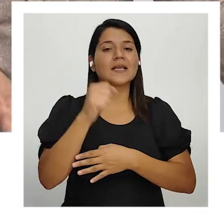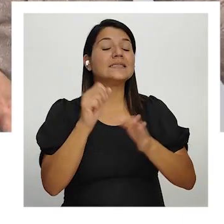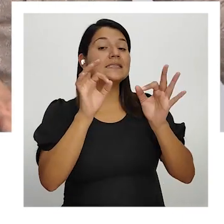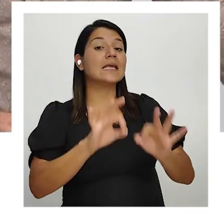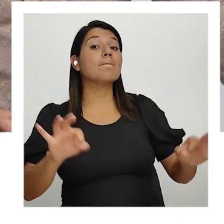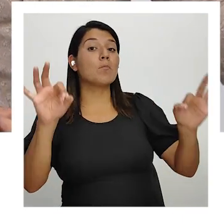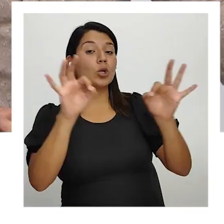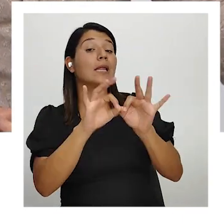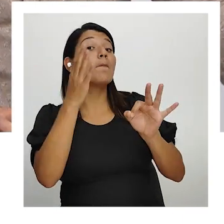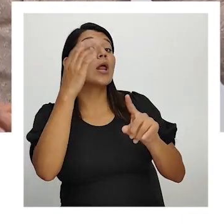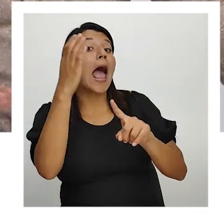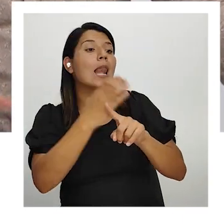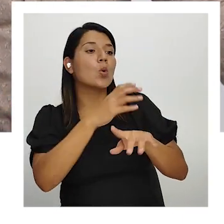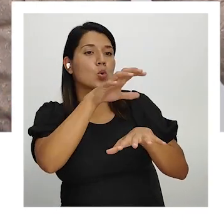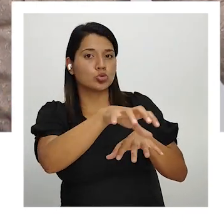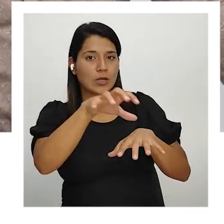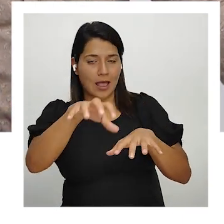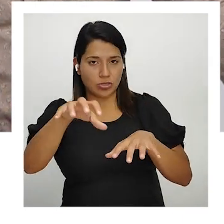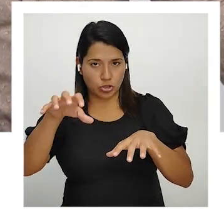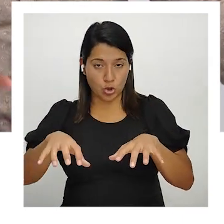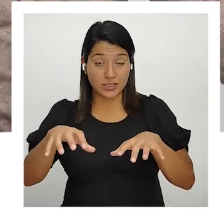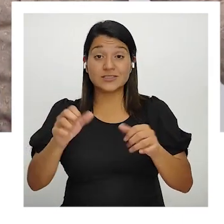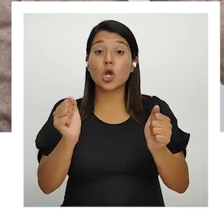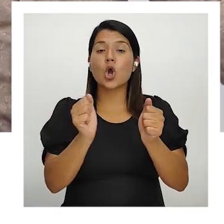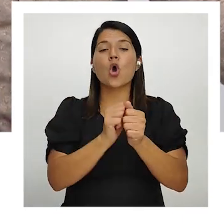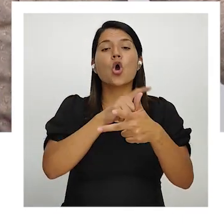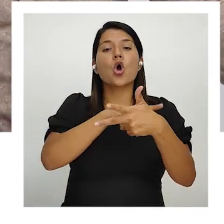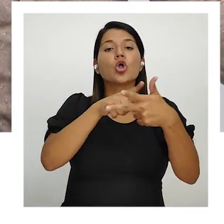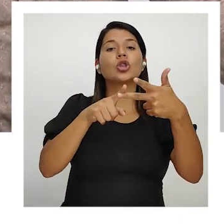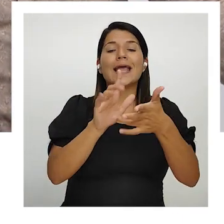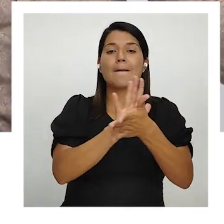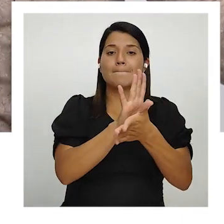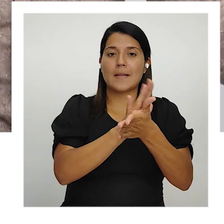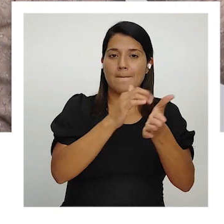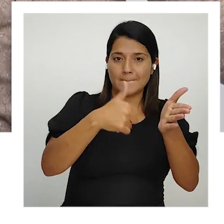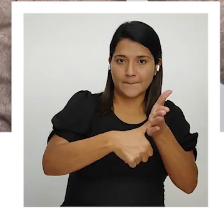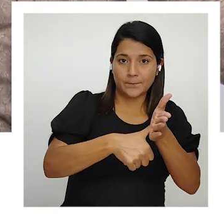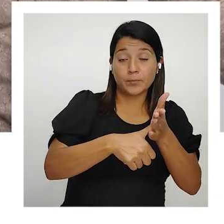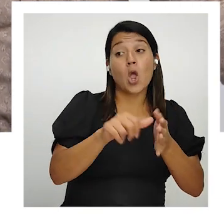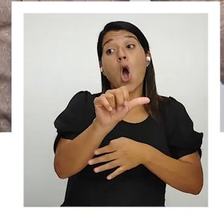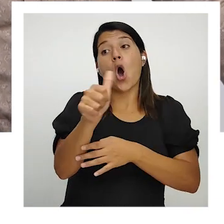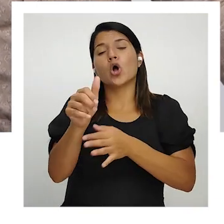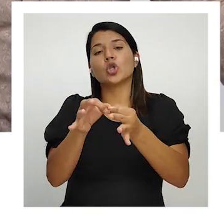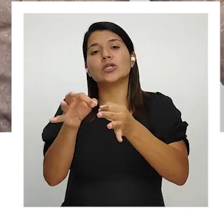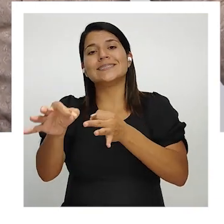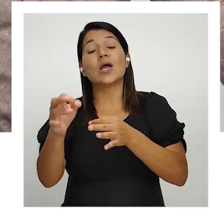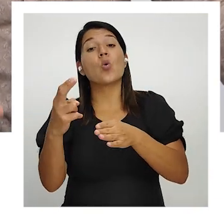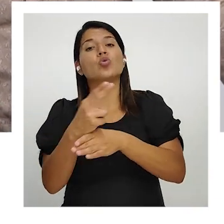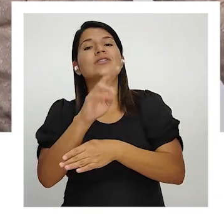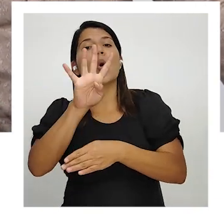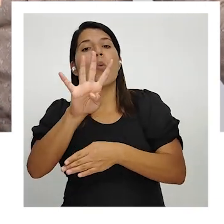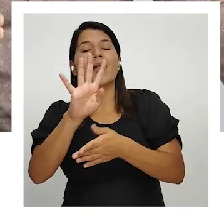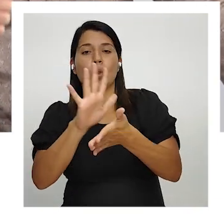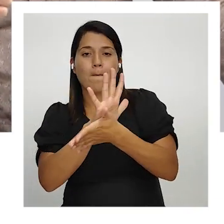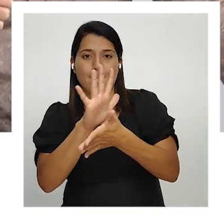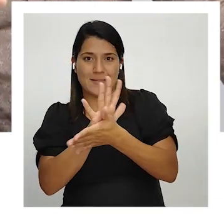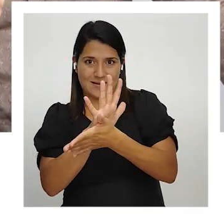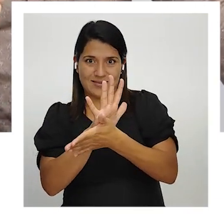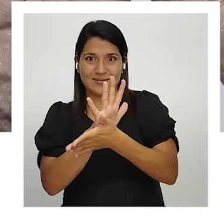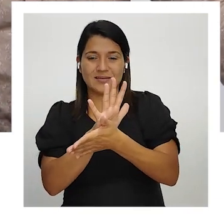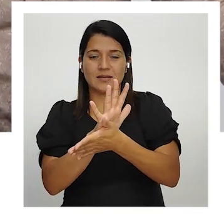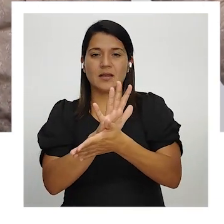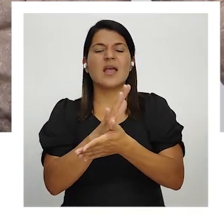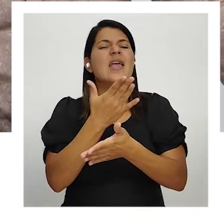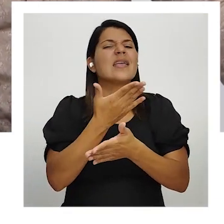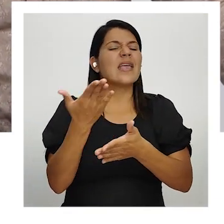3 papeletas y unos pocos distritos donde se va a votar con 4 papeletas. ¿Qué vamos a elegir? Vamos a elegir la